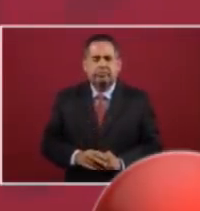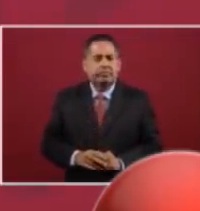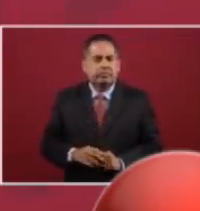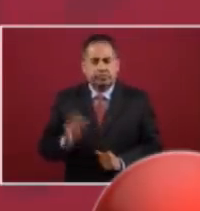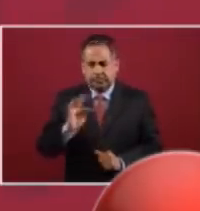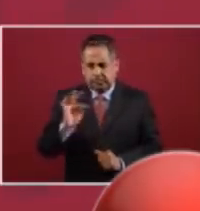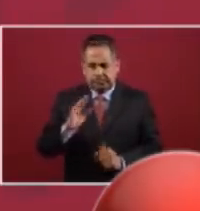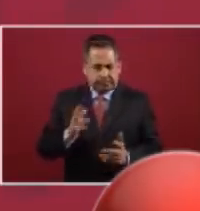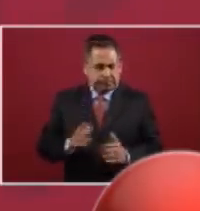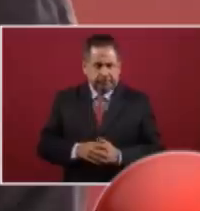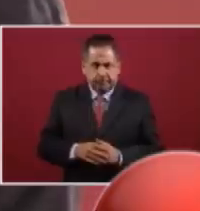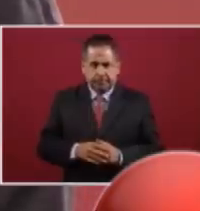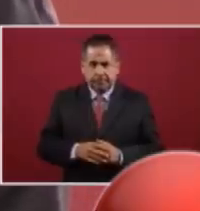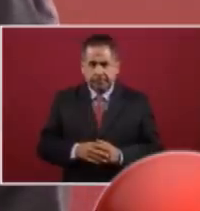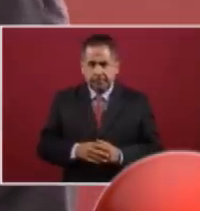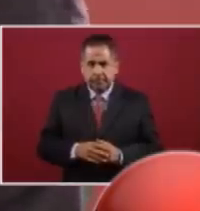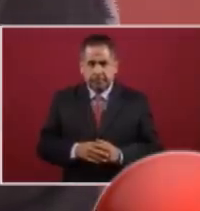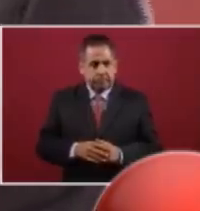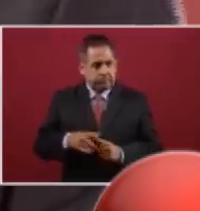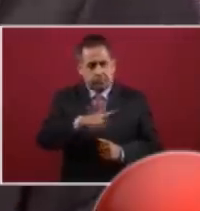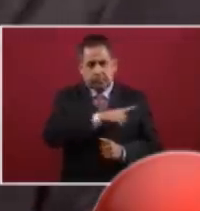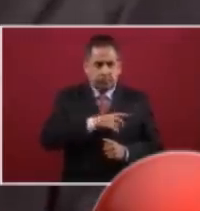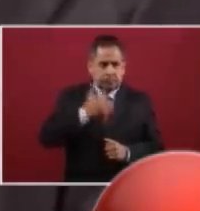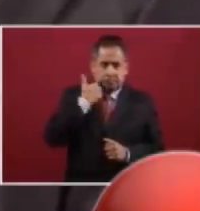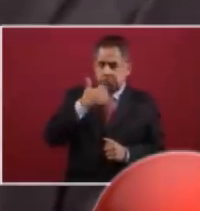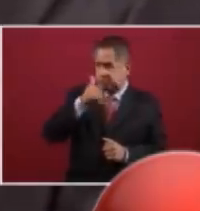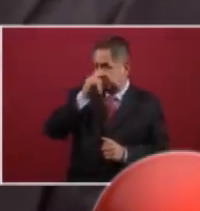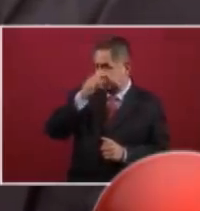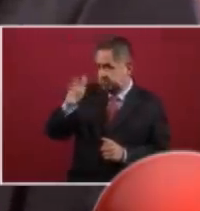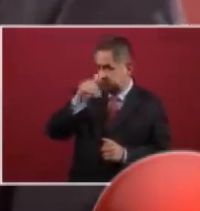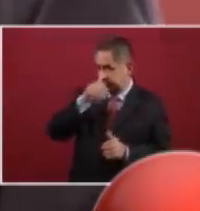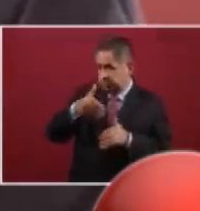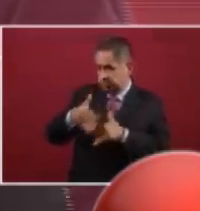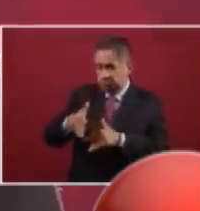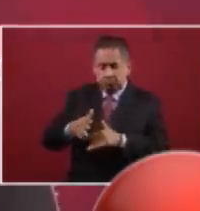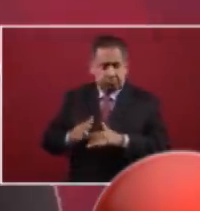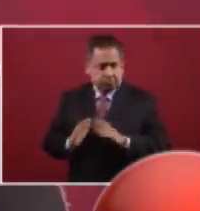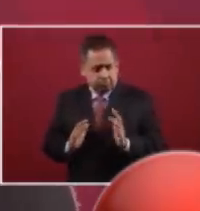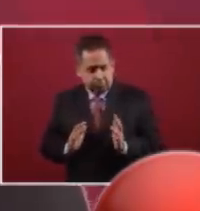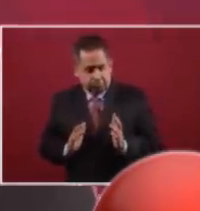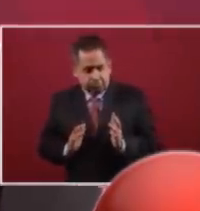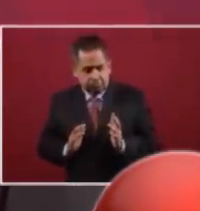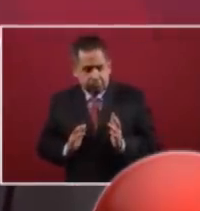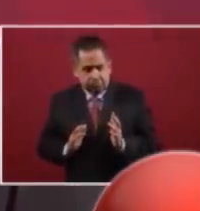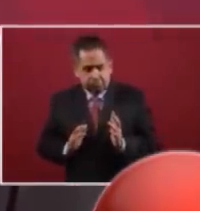Si queremos protestar para que no haya actos